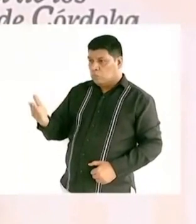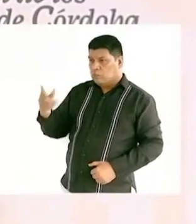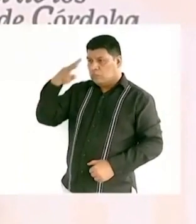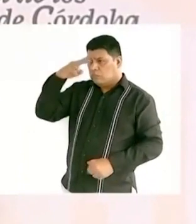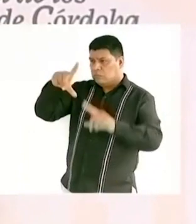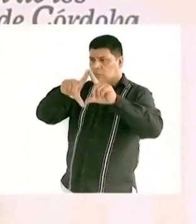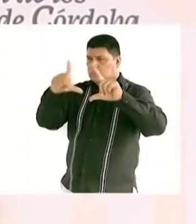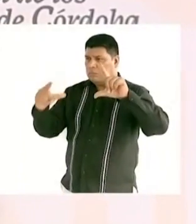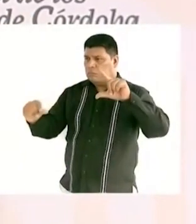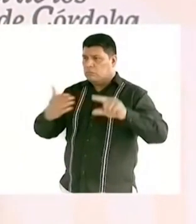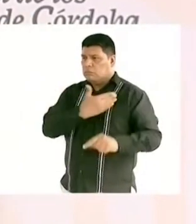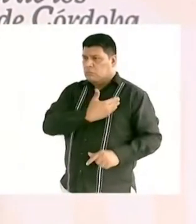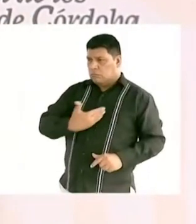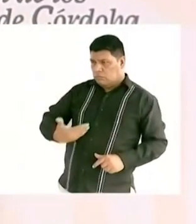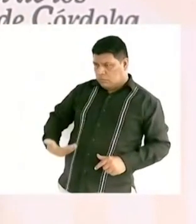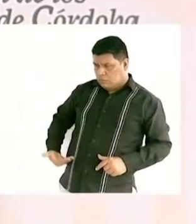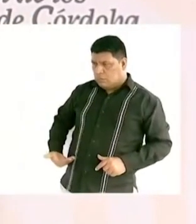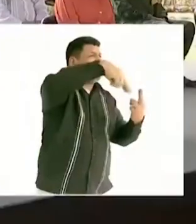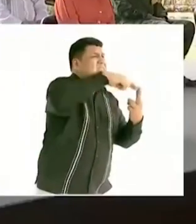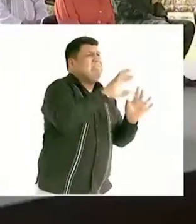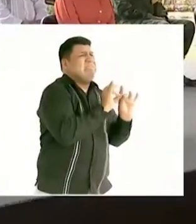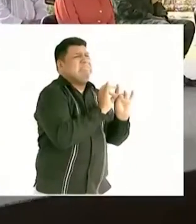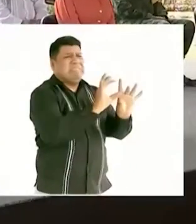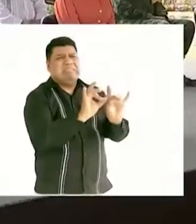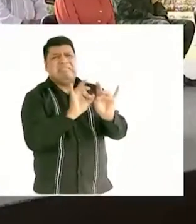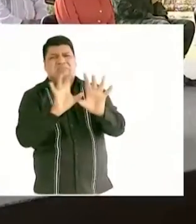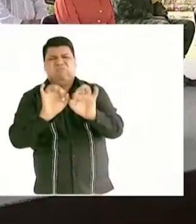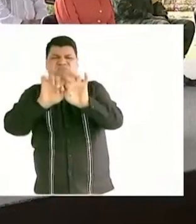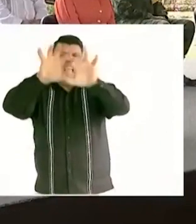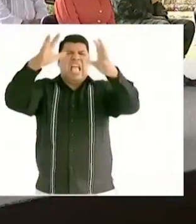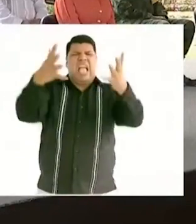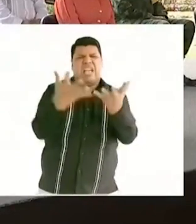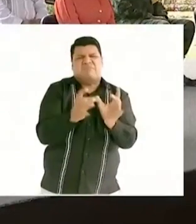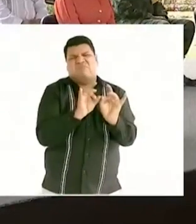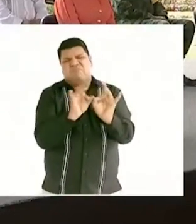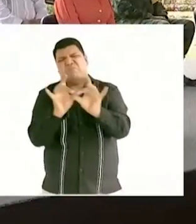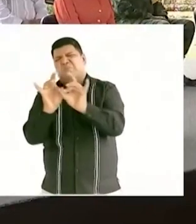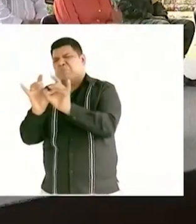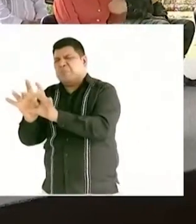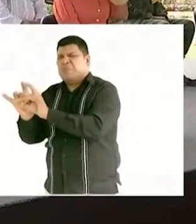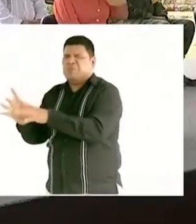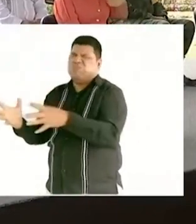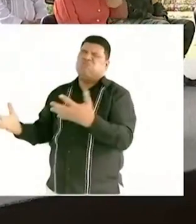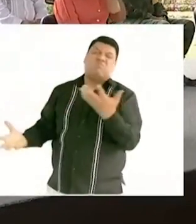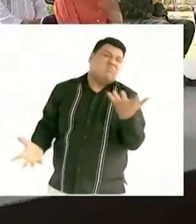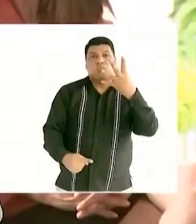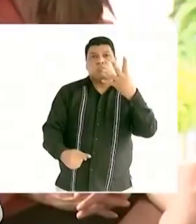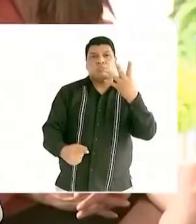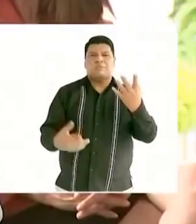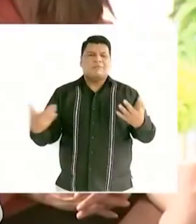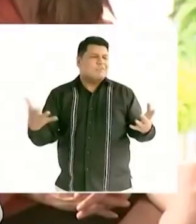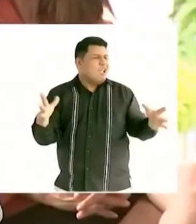ecuador a libre comercio así como de adherir a su país a la alianza del pacífico que integran chile colombia méxico y perú